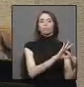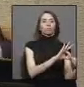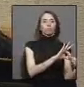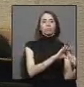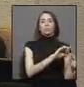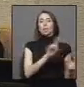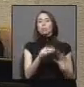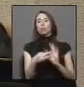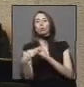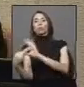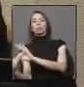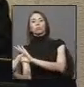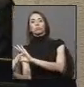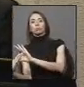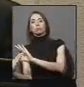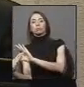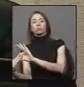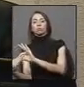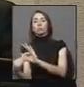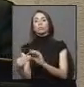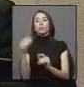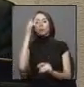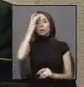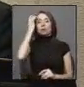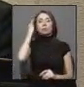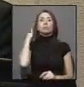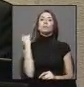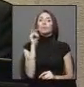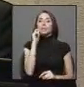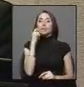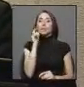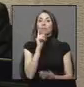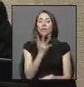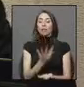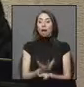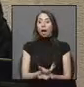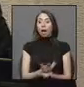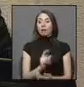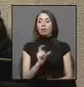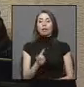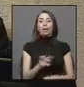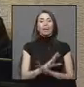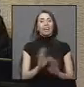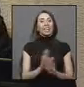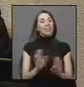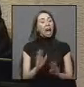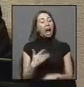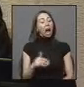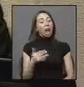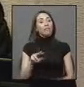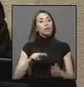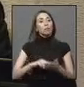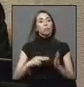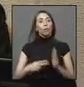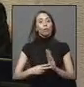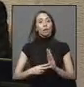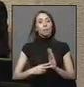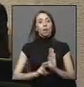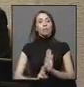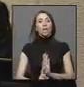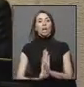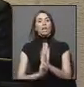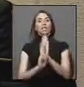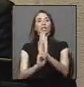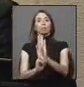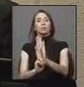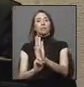uno ni con otro. Es decir, tenemos un grave problema de representación